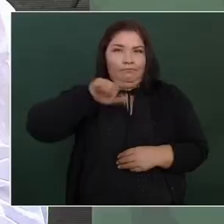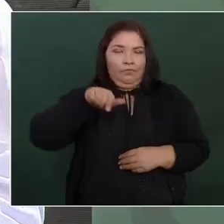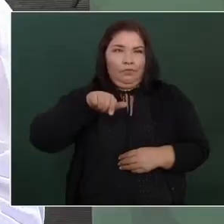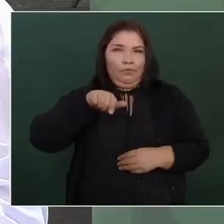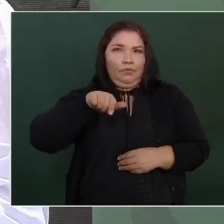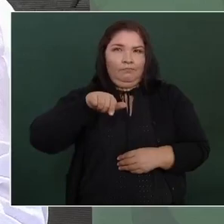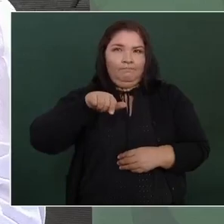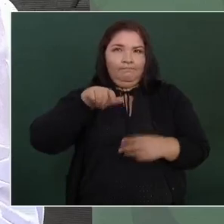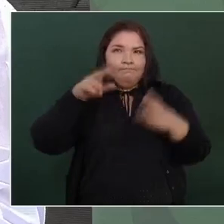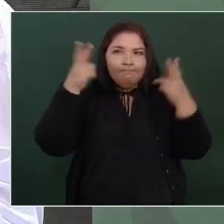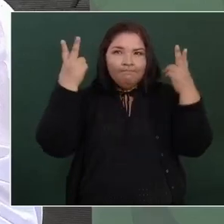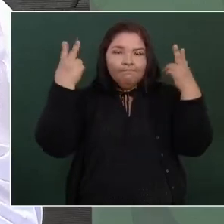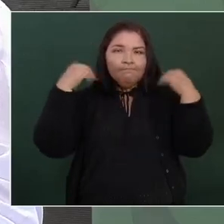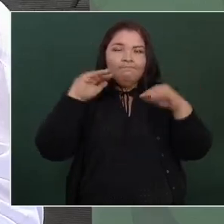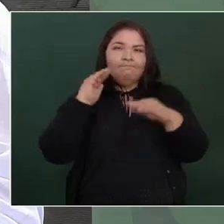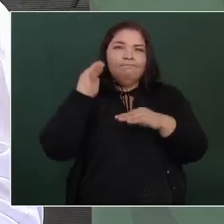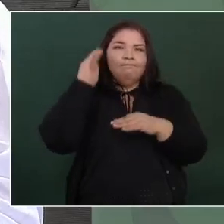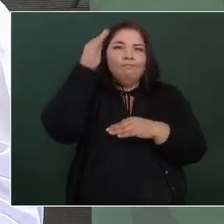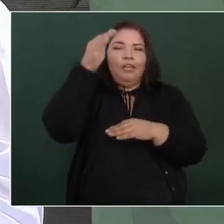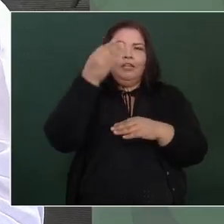ya voy a San Francisco.